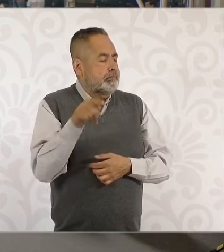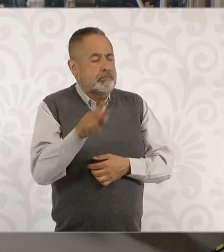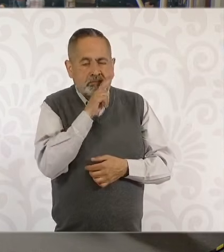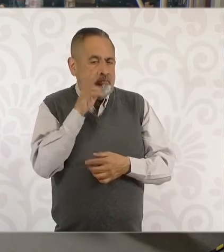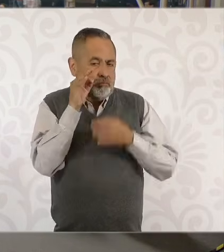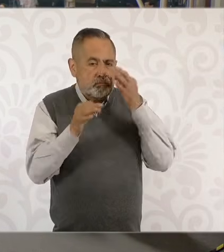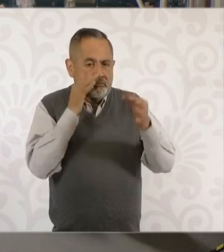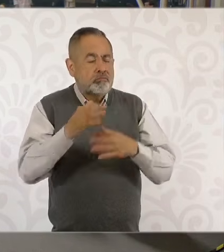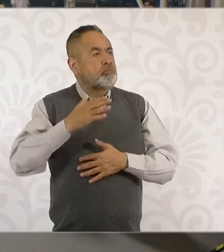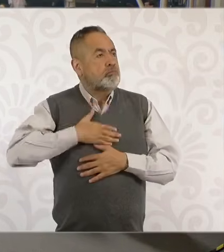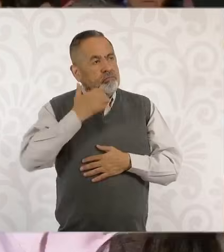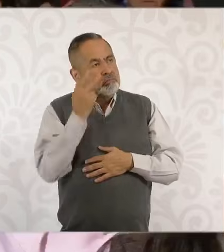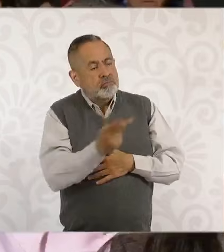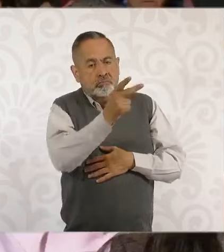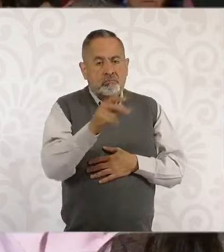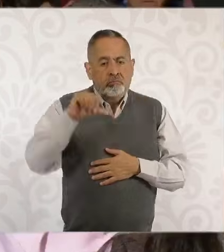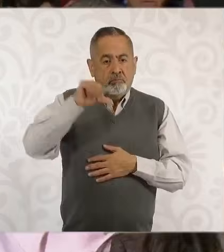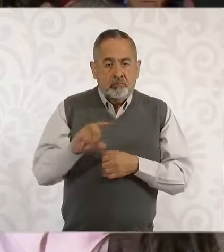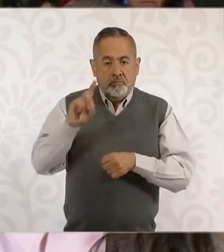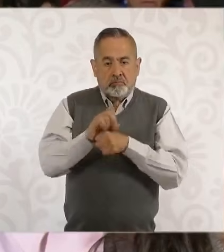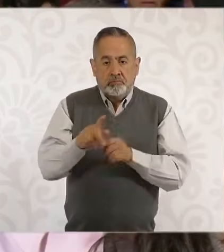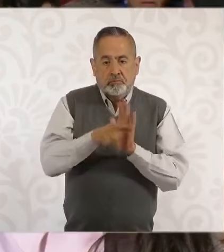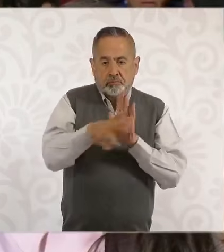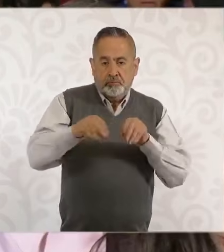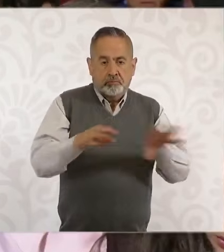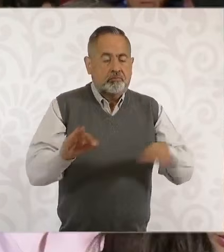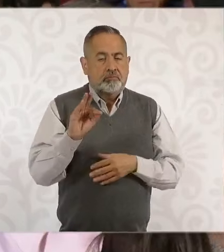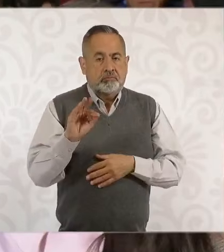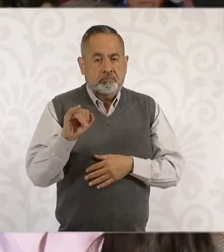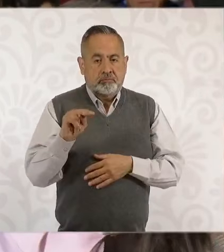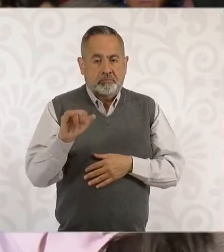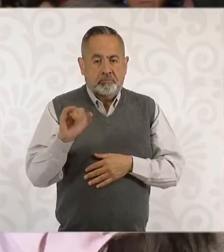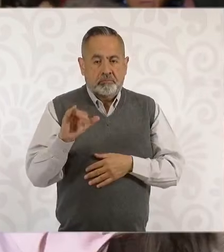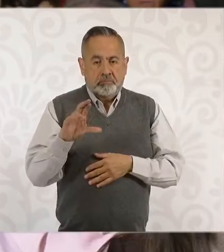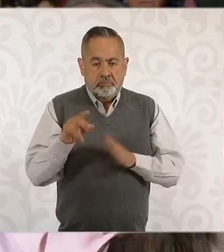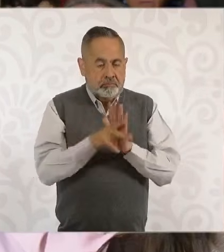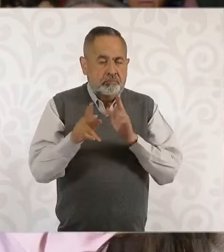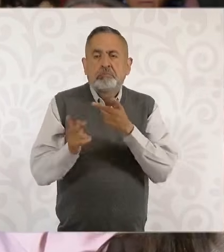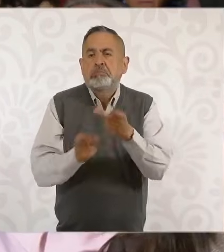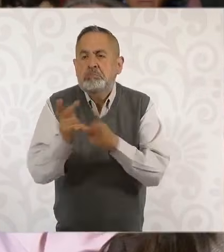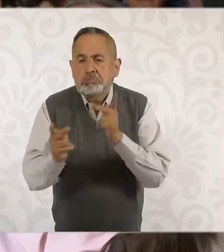poquito más en la encuesta del día de hoy del Financiero, porque no nada más se trata de una simple encuesta. Reconocen